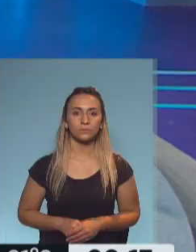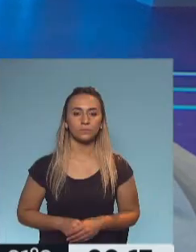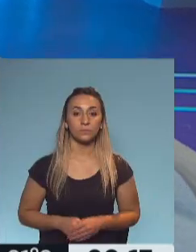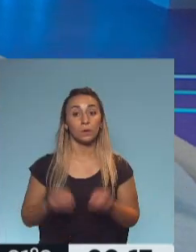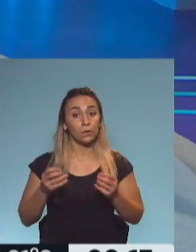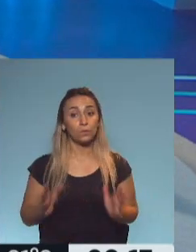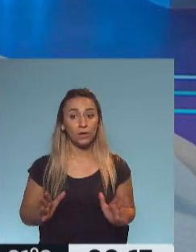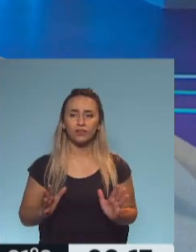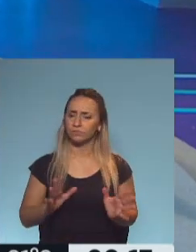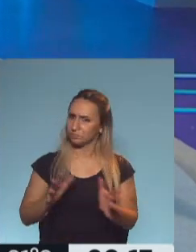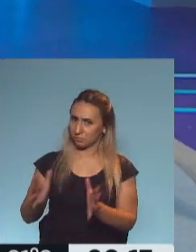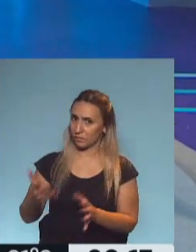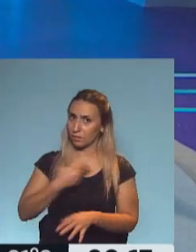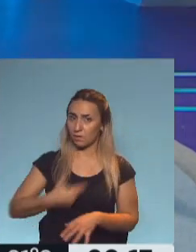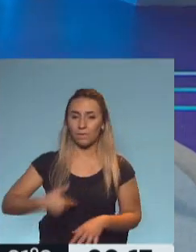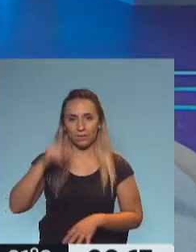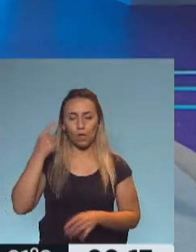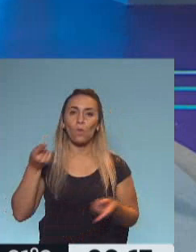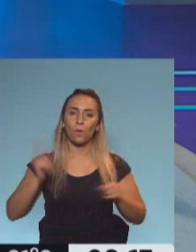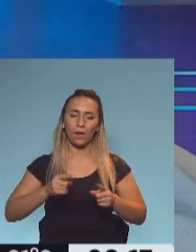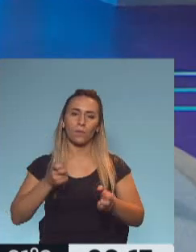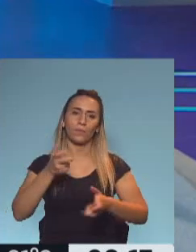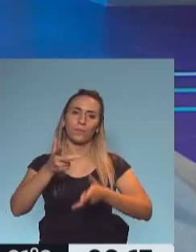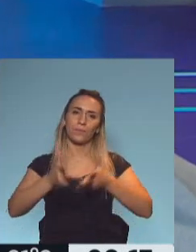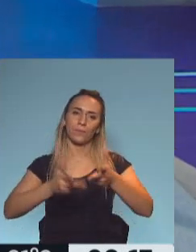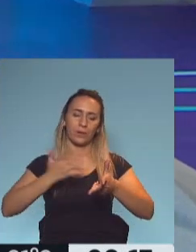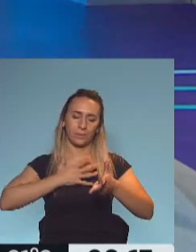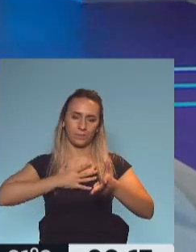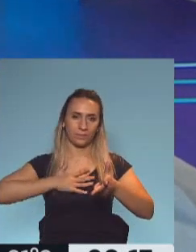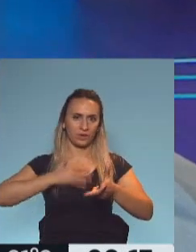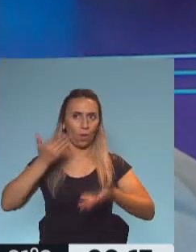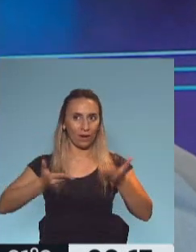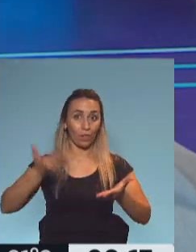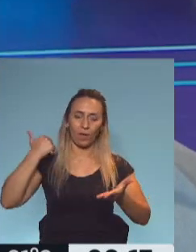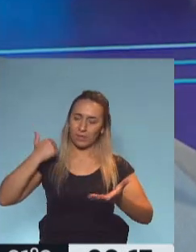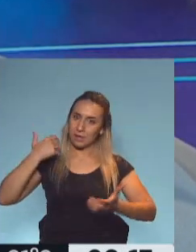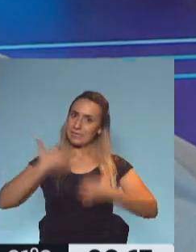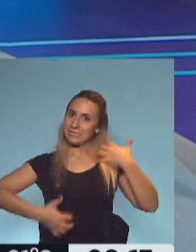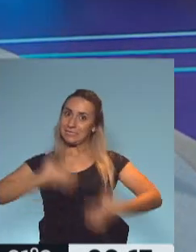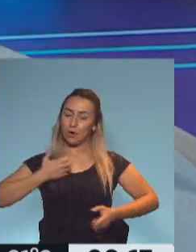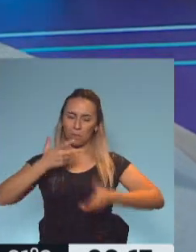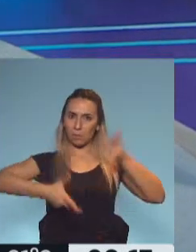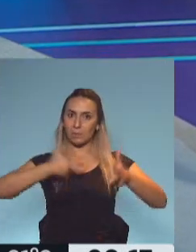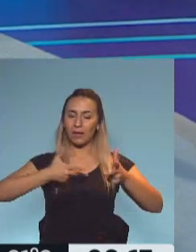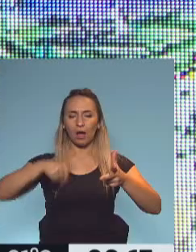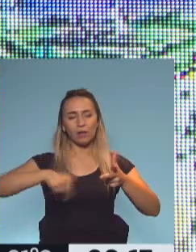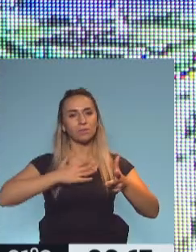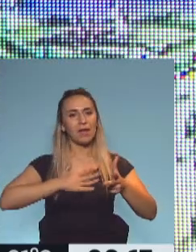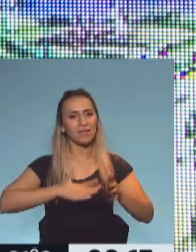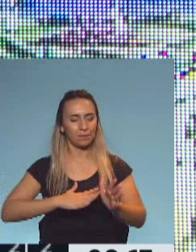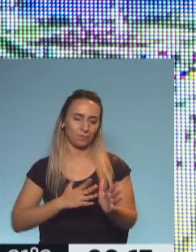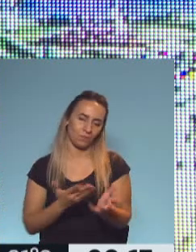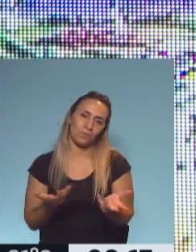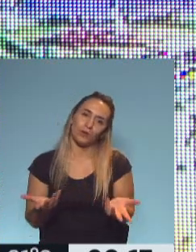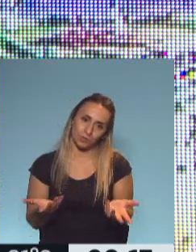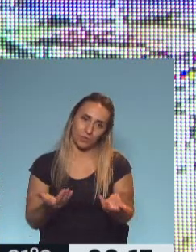Bueno, más allá de que Alberto Fernández recuperó el tono calmo de otras exposiciones, el contenido de una y otra conferencia hacen imaginar esto